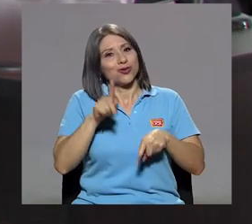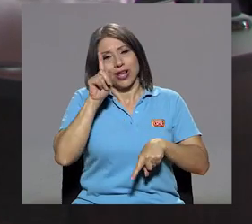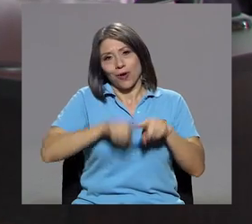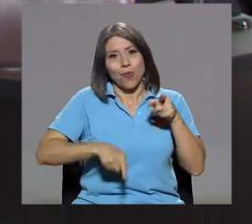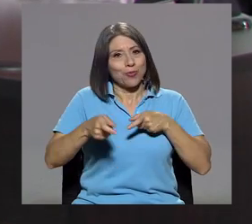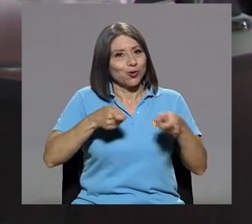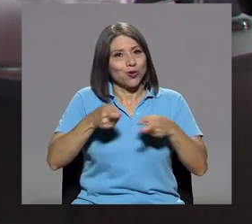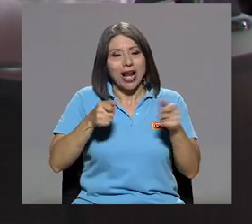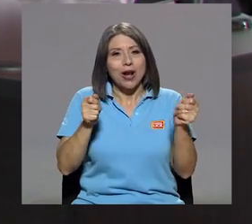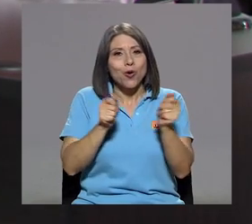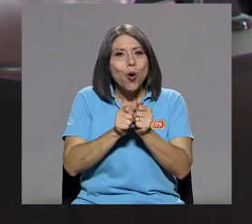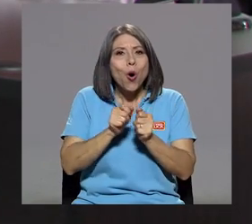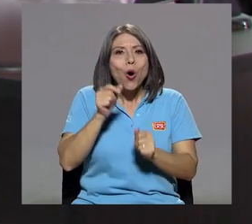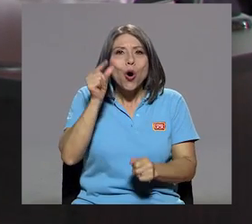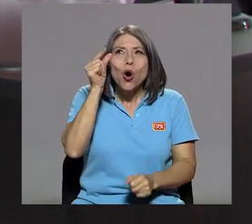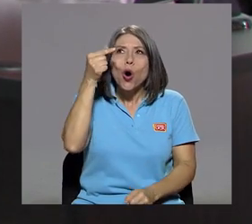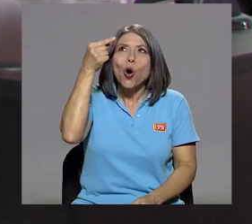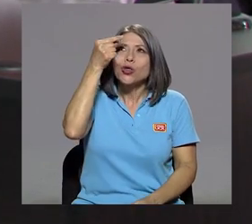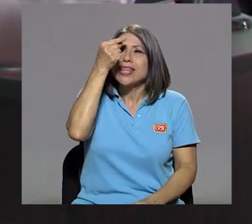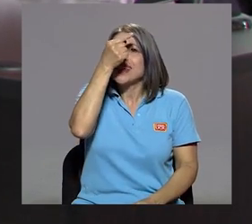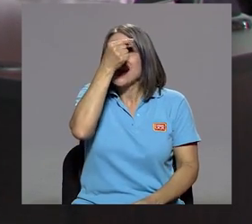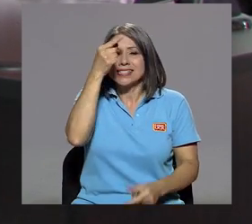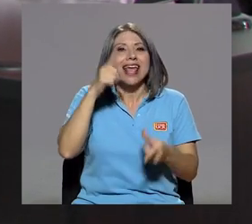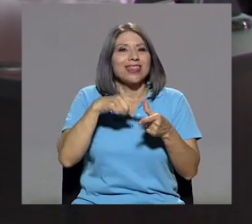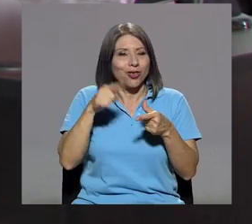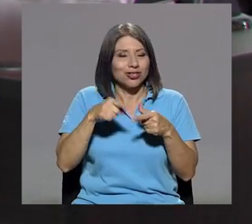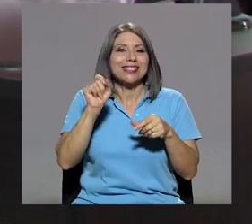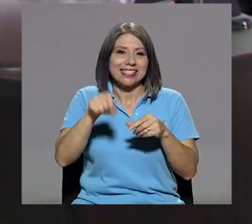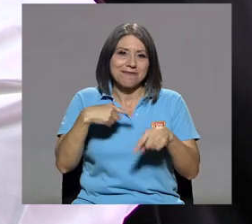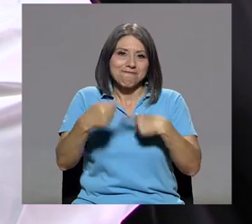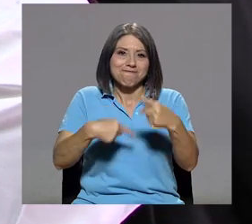controlarlo con gotitas, entonces se